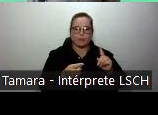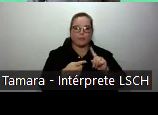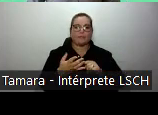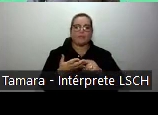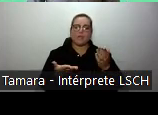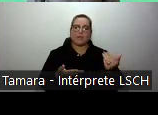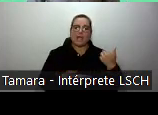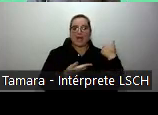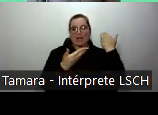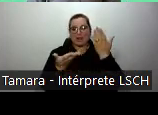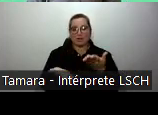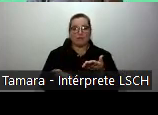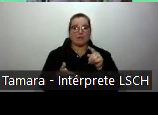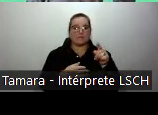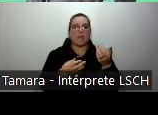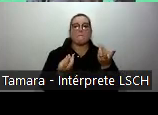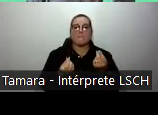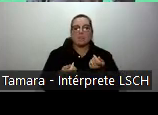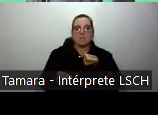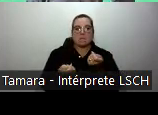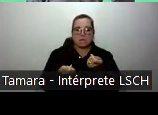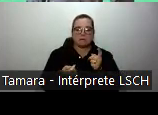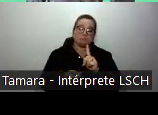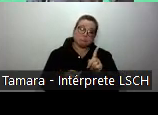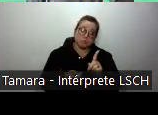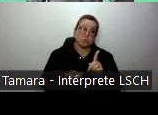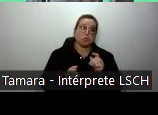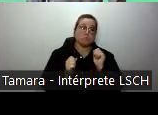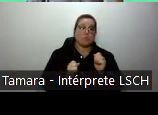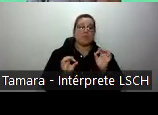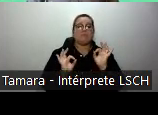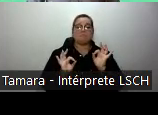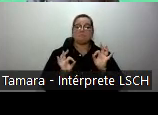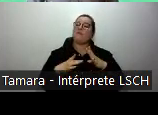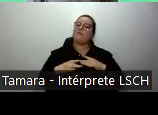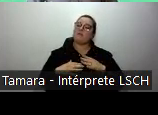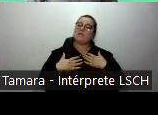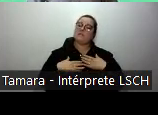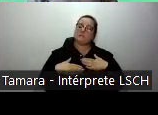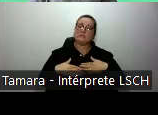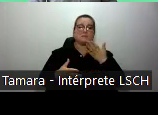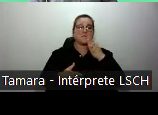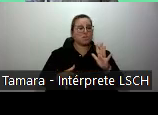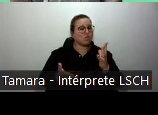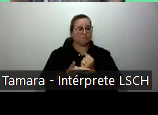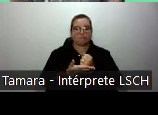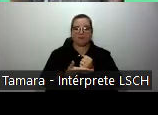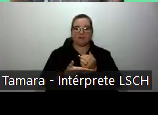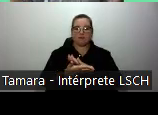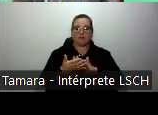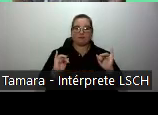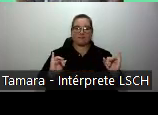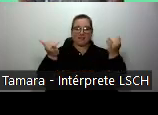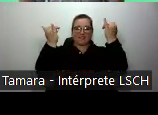ser necesariamente materiales tiene que ser algo agradable y rápido terminar tu hábito las mejores recompensas son por ejemplo las